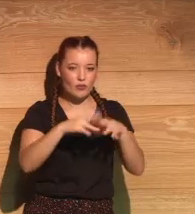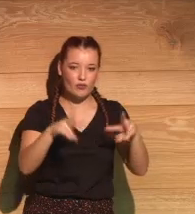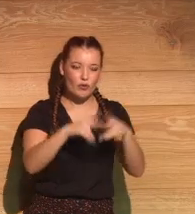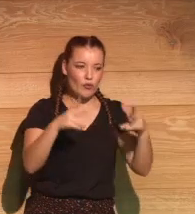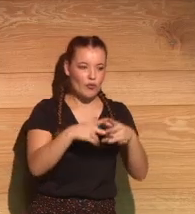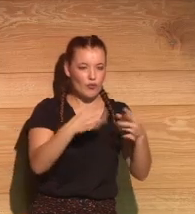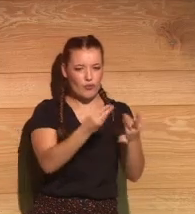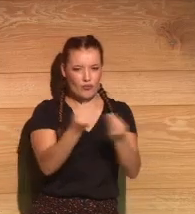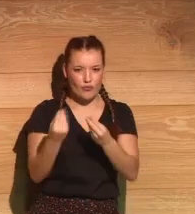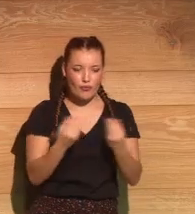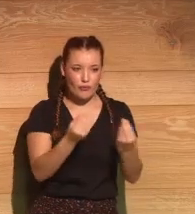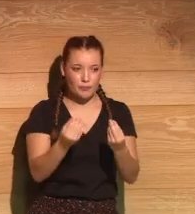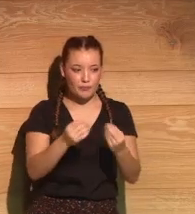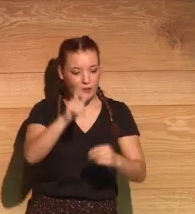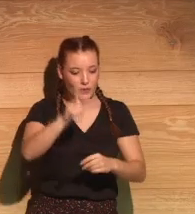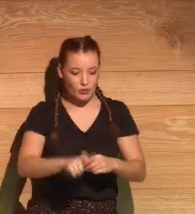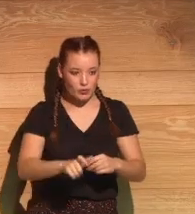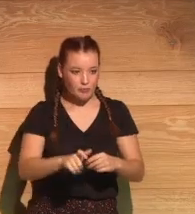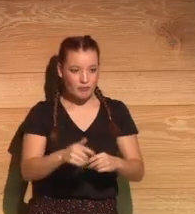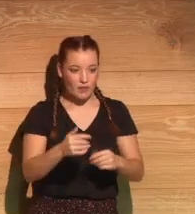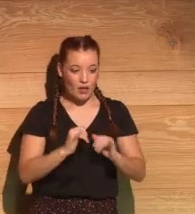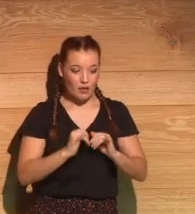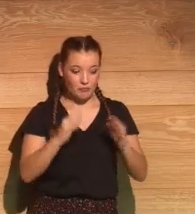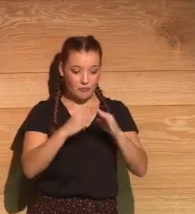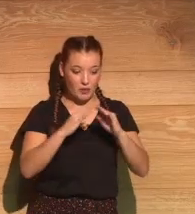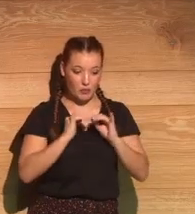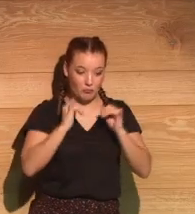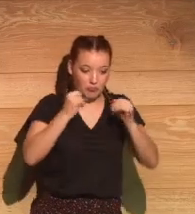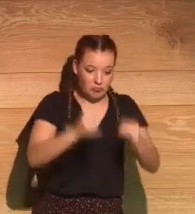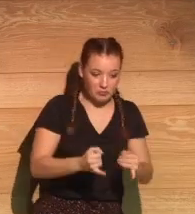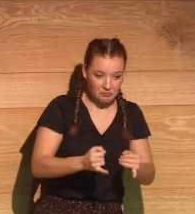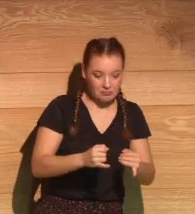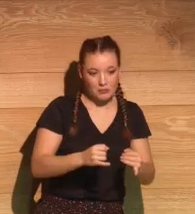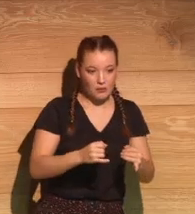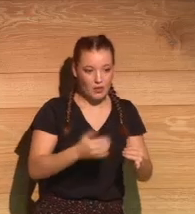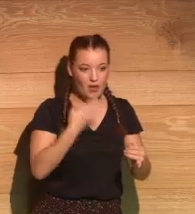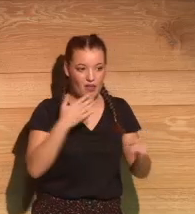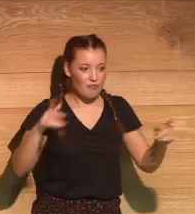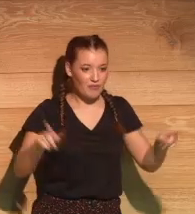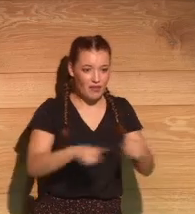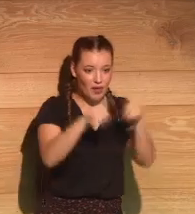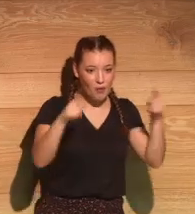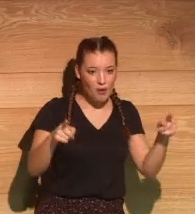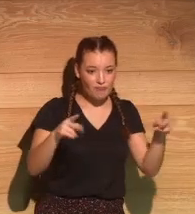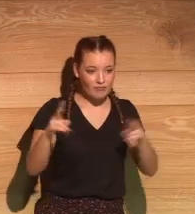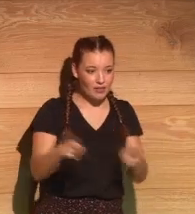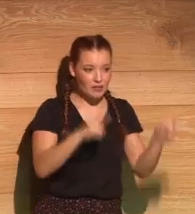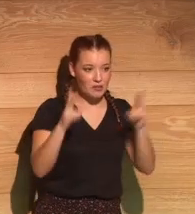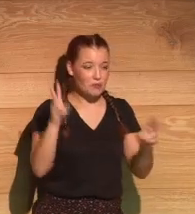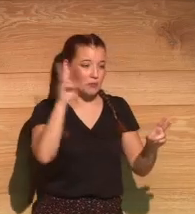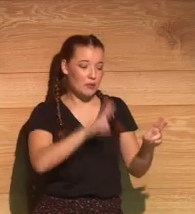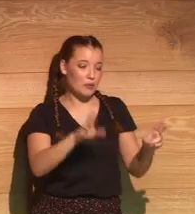a su casa y no hace falta que tenga 15 años, tiene 60 y se pone una serie porque no le quedan fuerzas